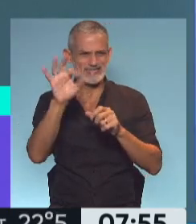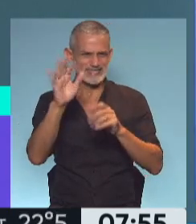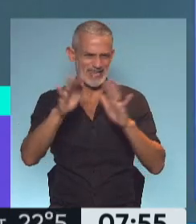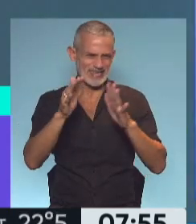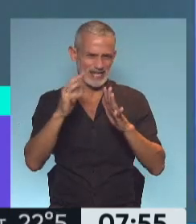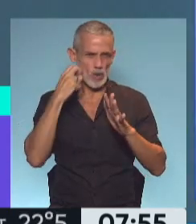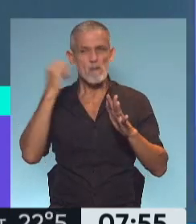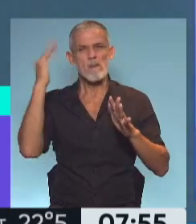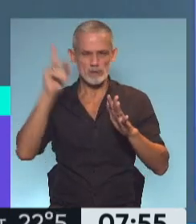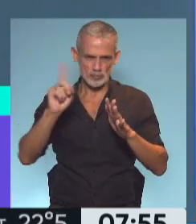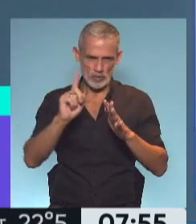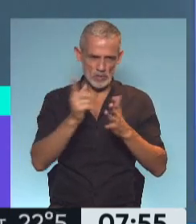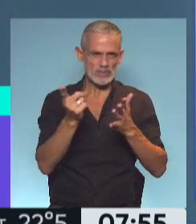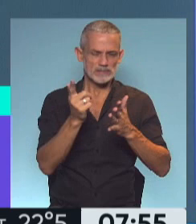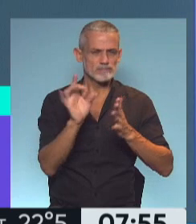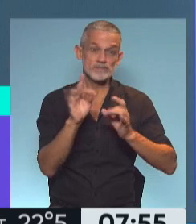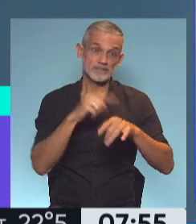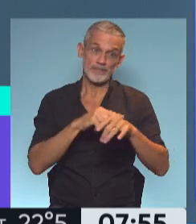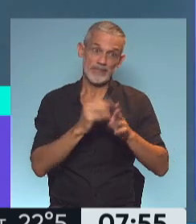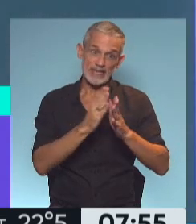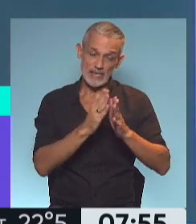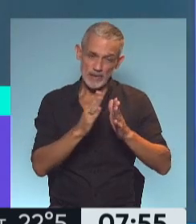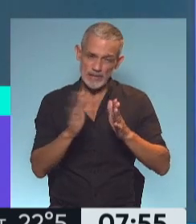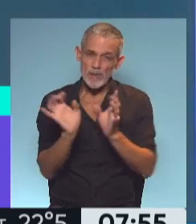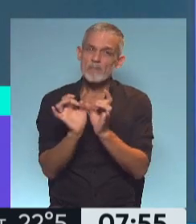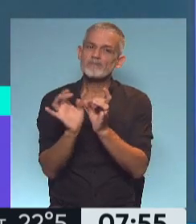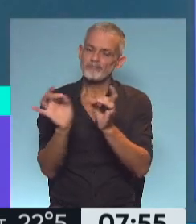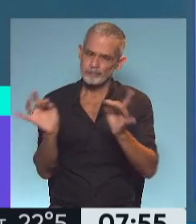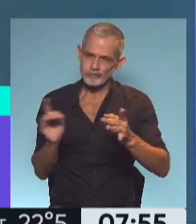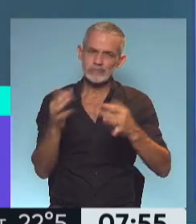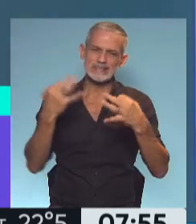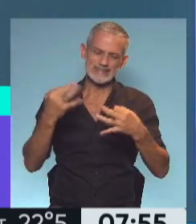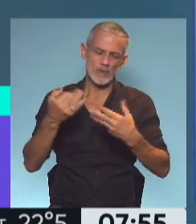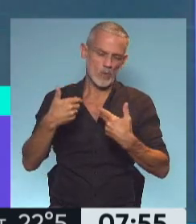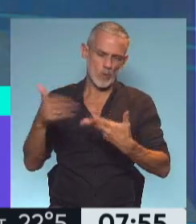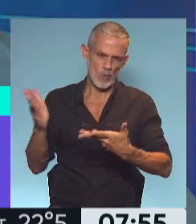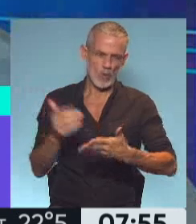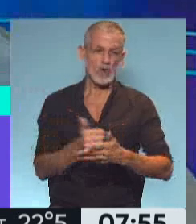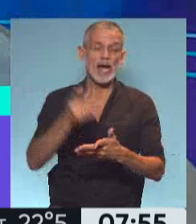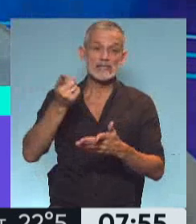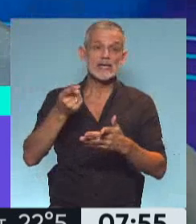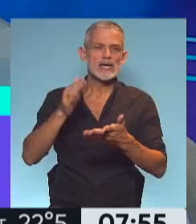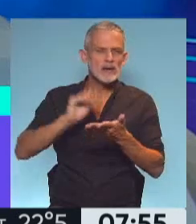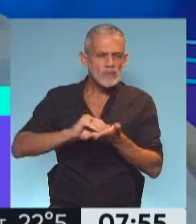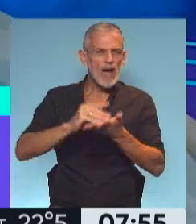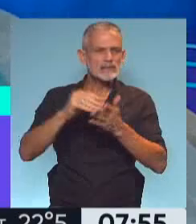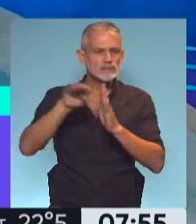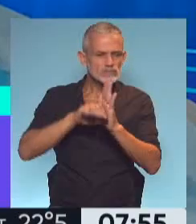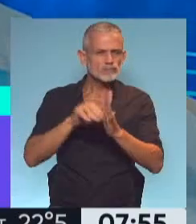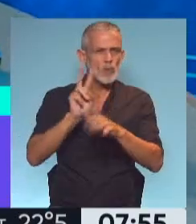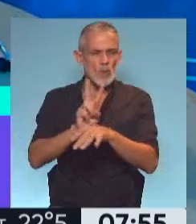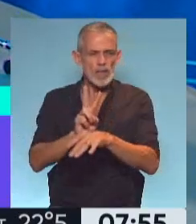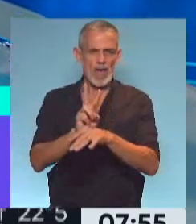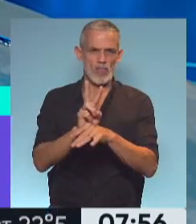años, pero es solamente cuestión de tiempo que comience a afectar a los adultos mayores. Así que renovar los cuidados,